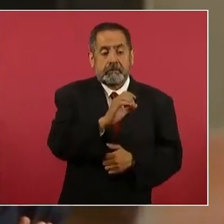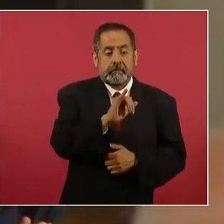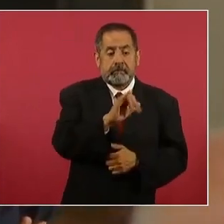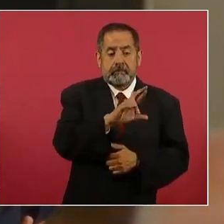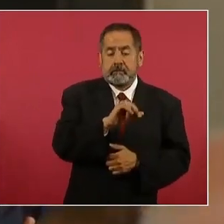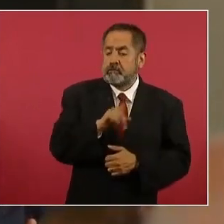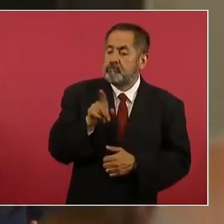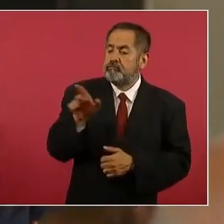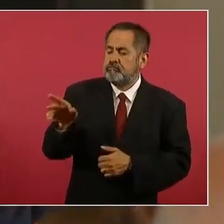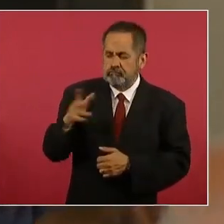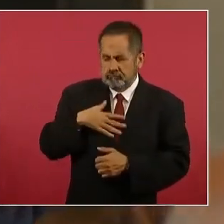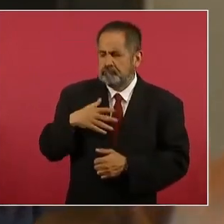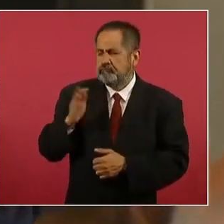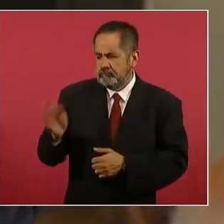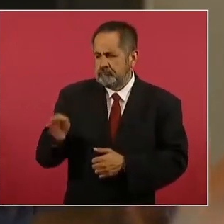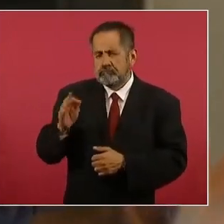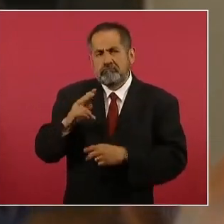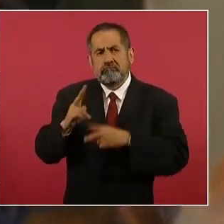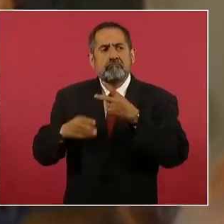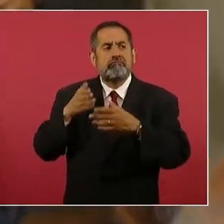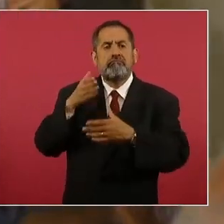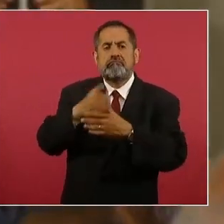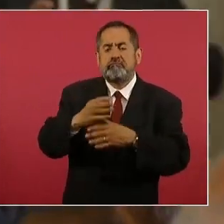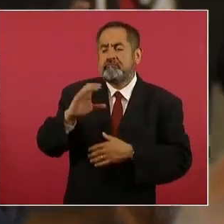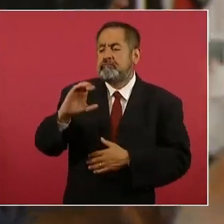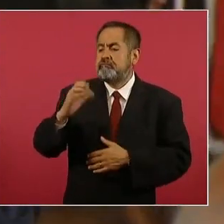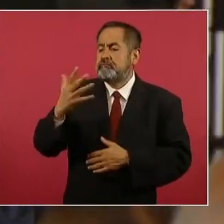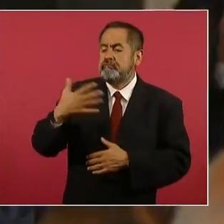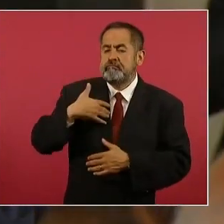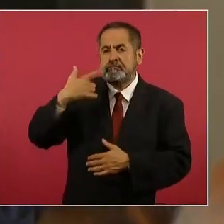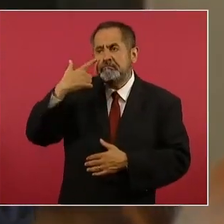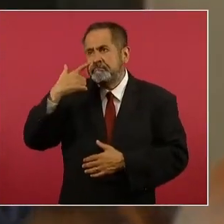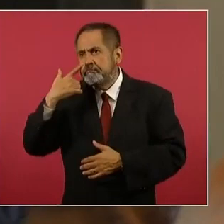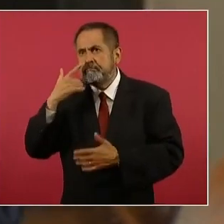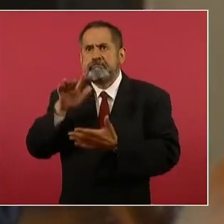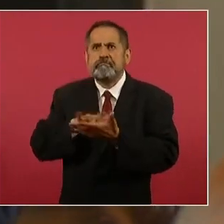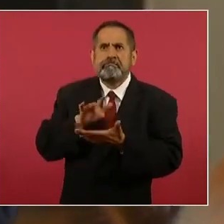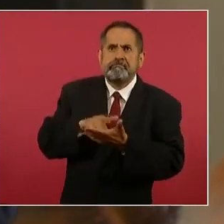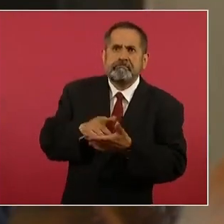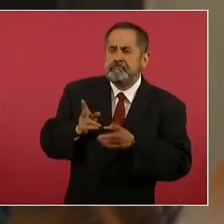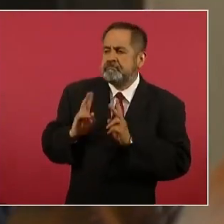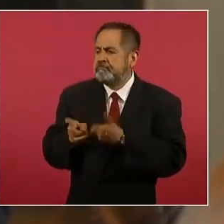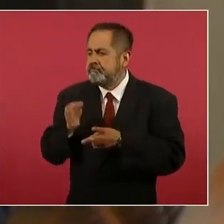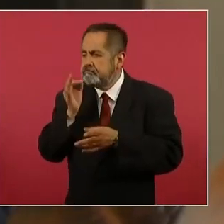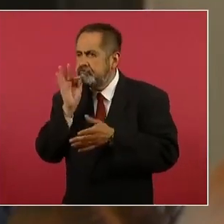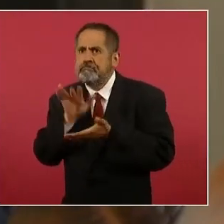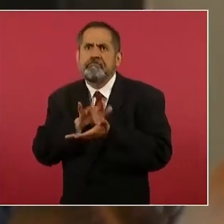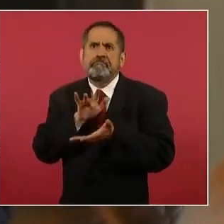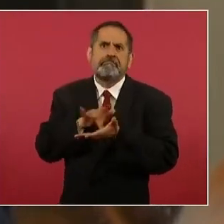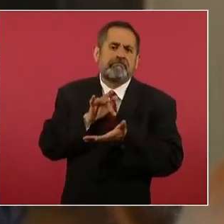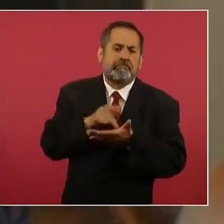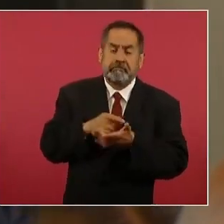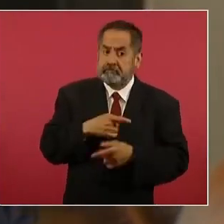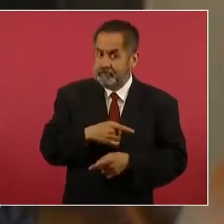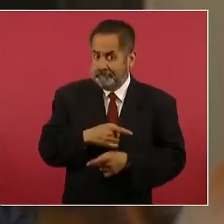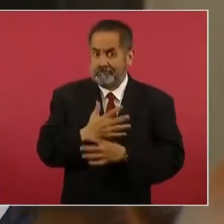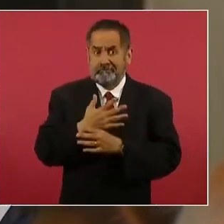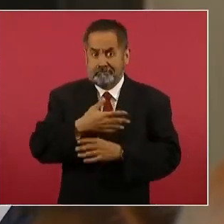admite sus visitas al C5 para ver documentos y tomar café. Y también se observa el